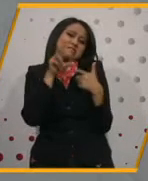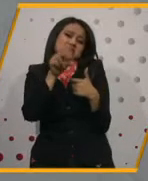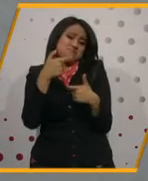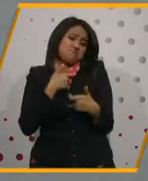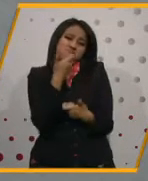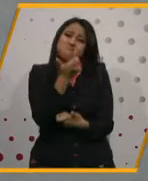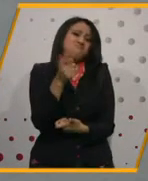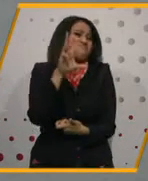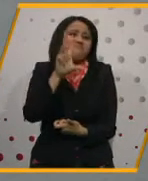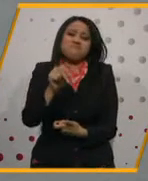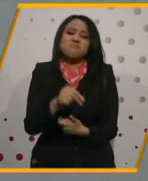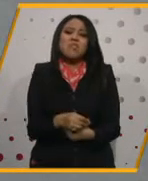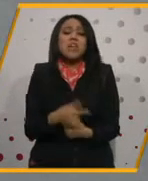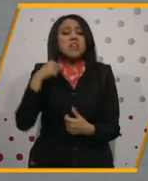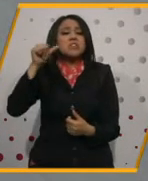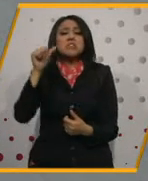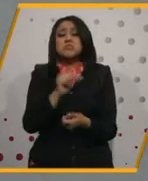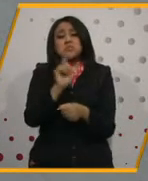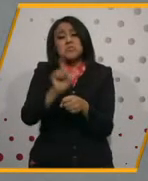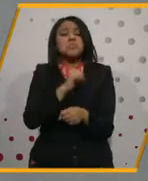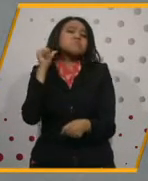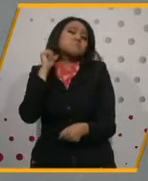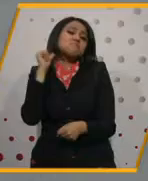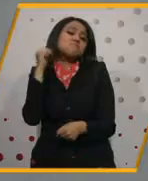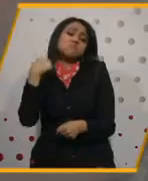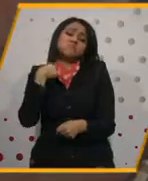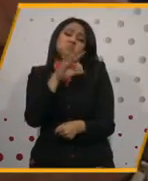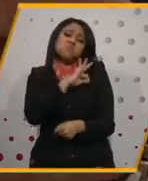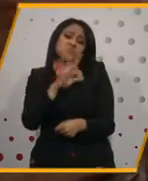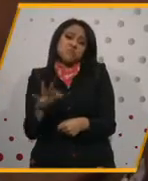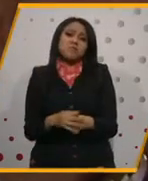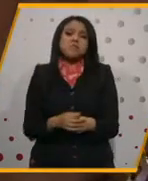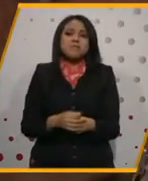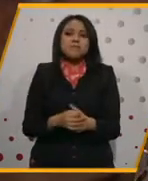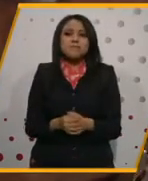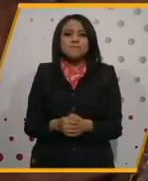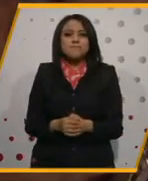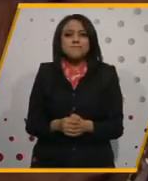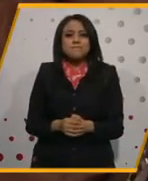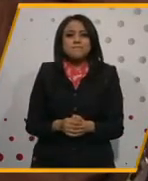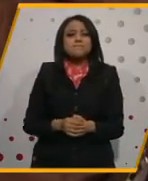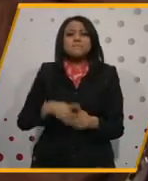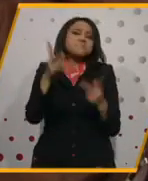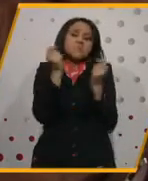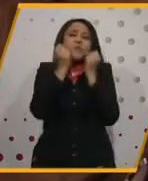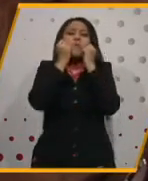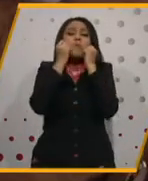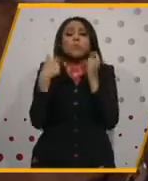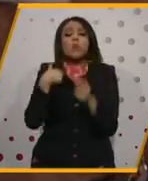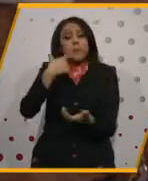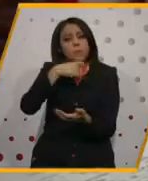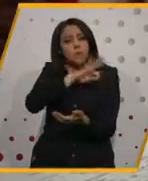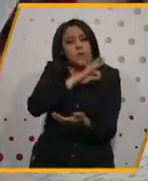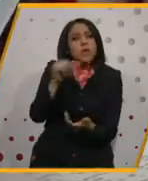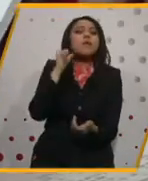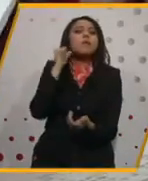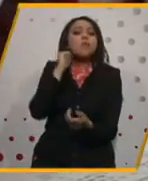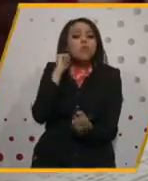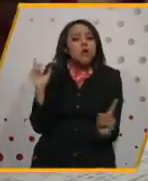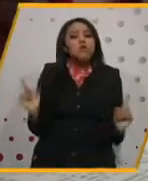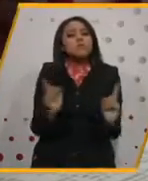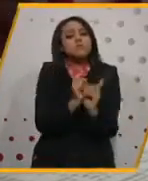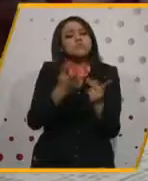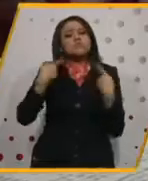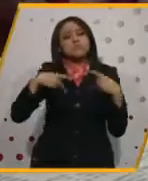nada y que los licenciados se los pasaba por los pantalones. Ante la negativa, contrató los servicios de abogados y dio parte a